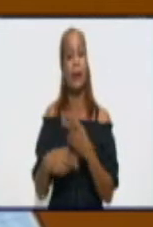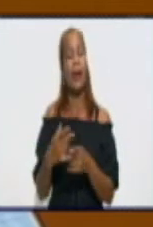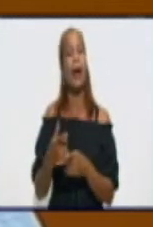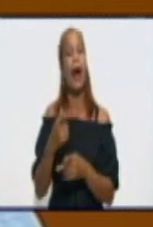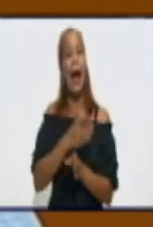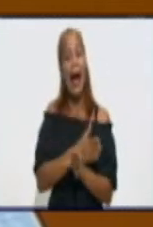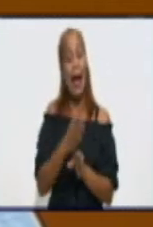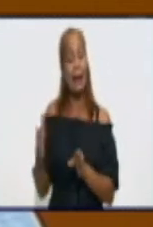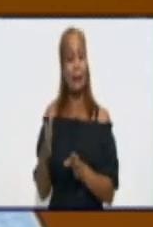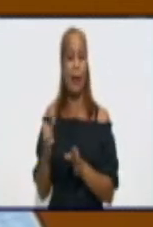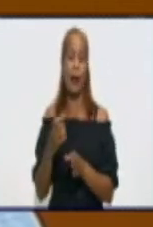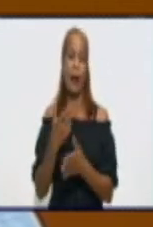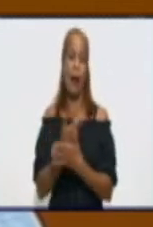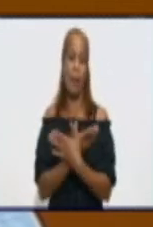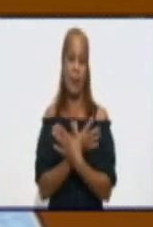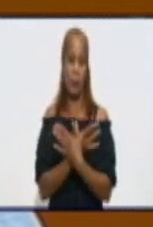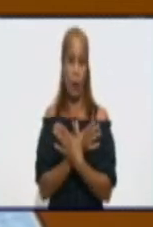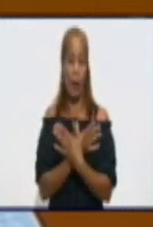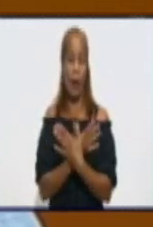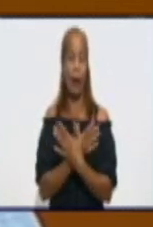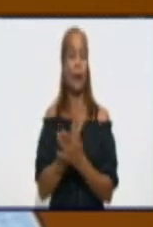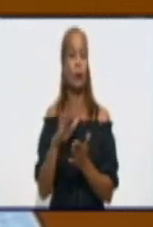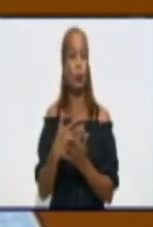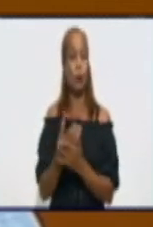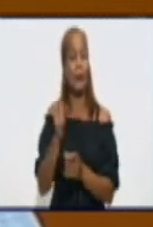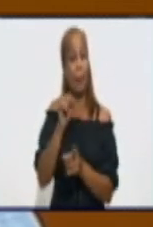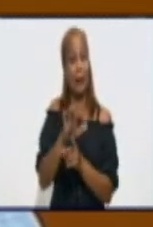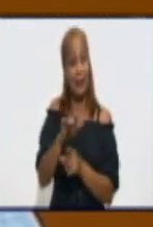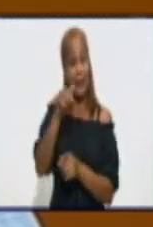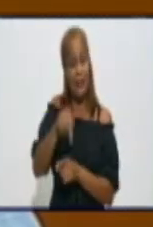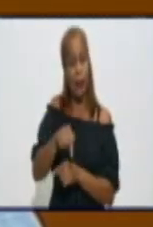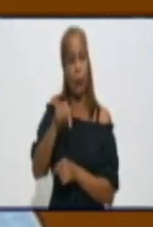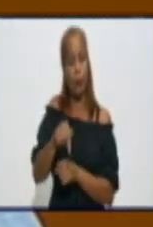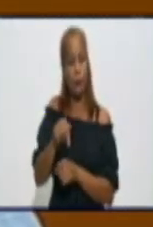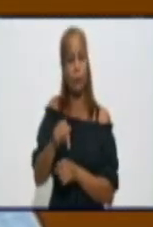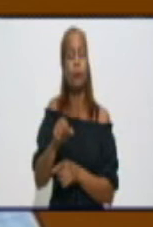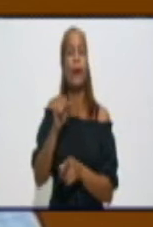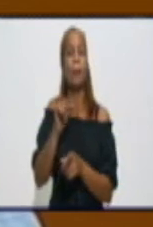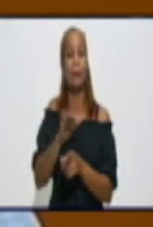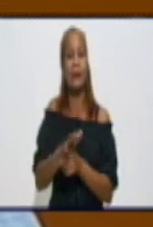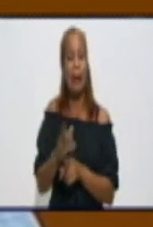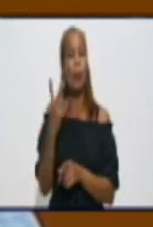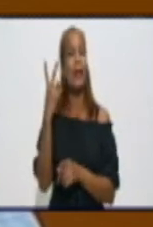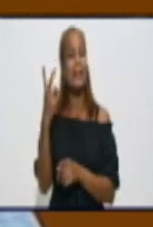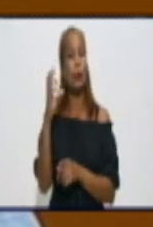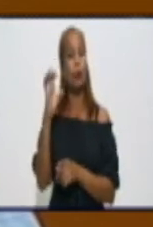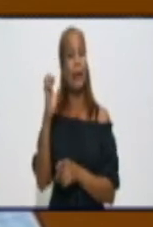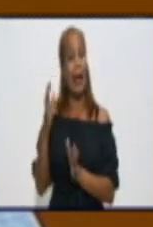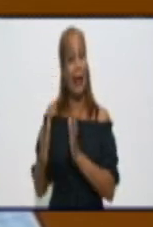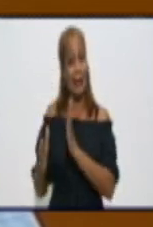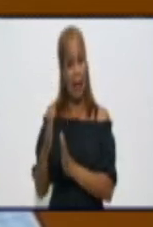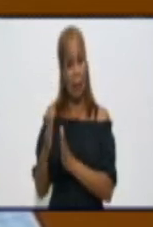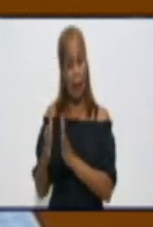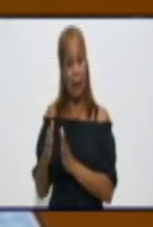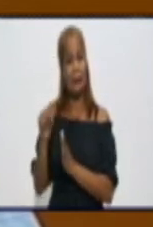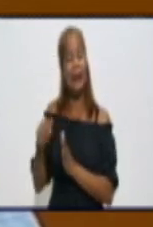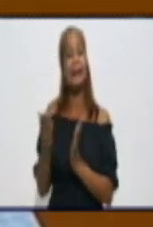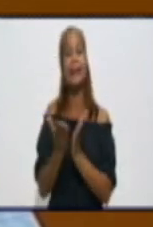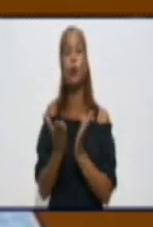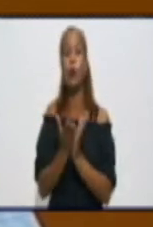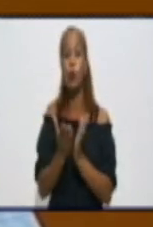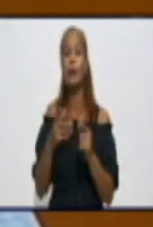Campechuela. A partir de hoy estamos comenzando la segunda etapa de este estudio de